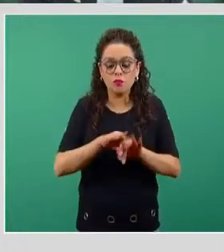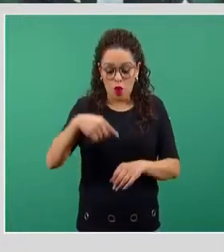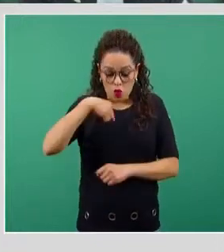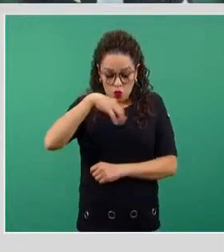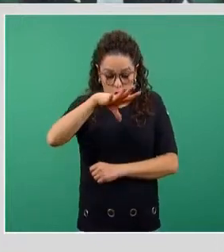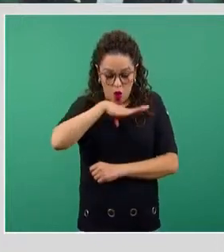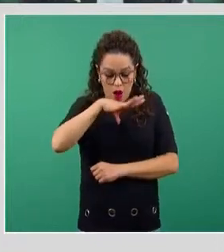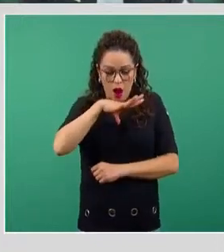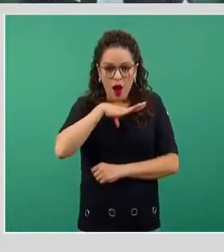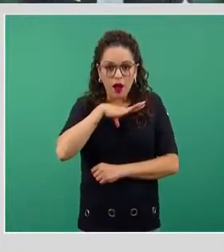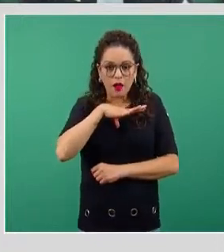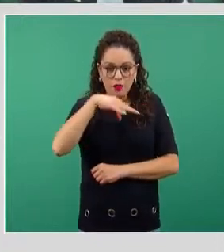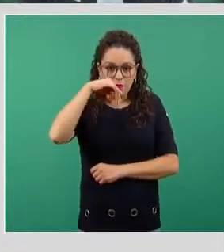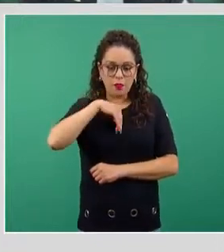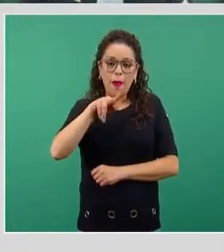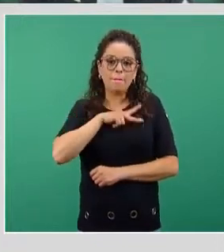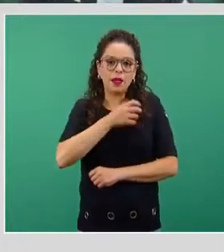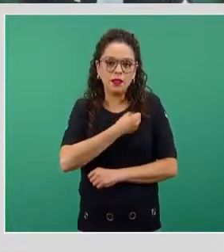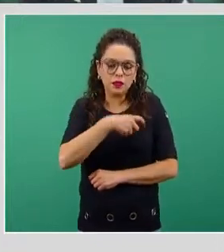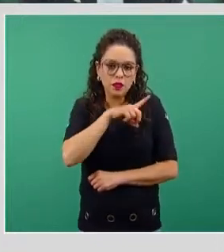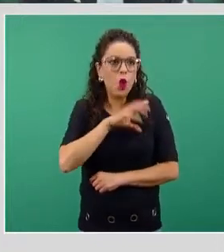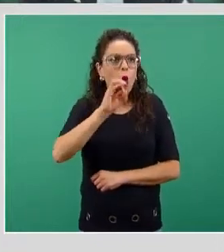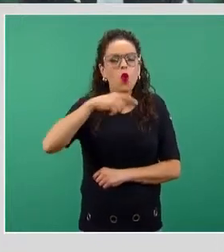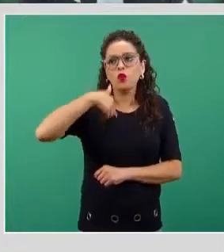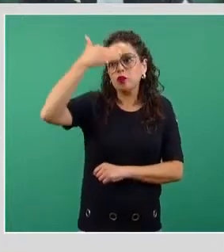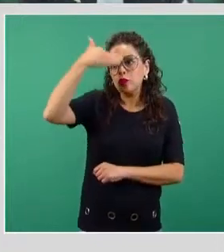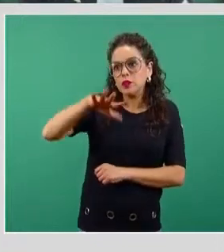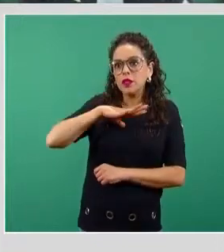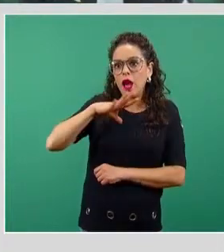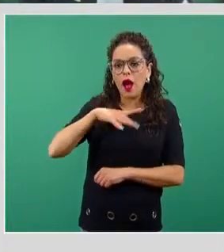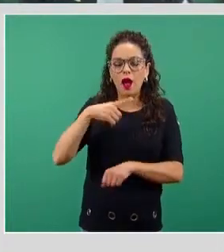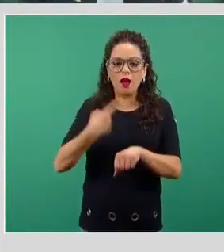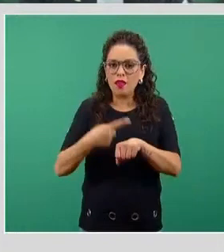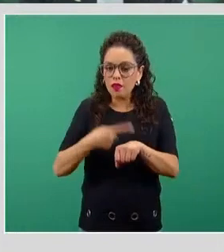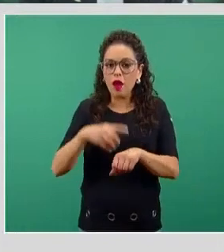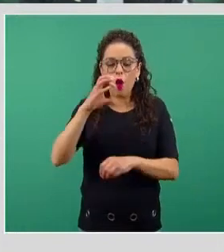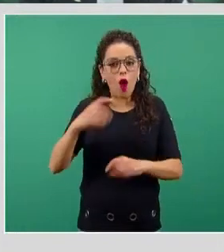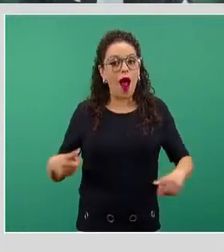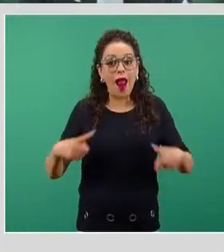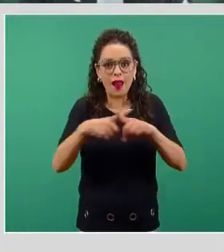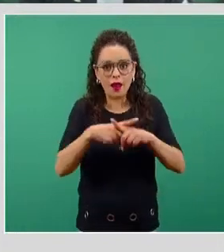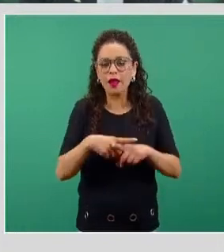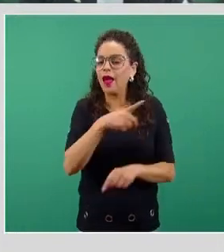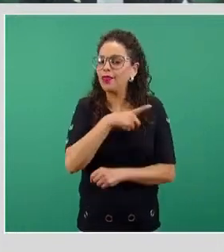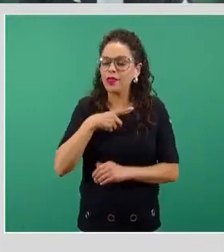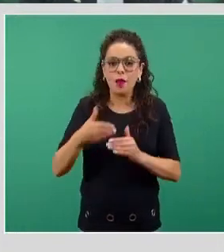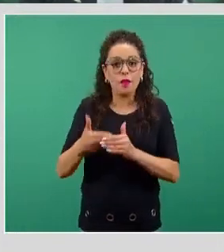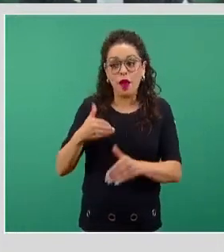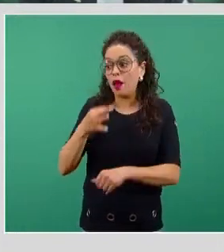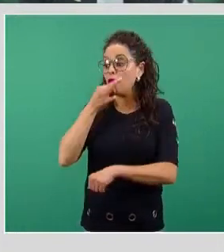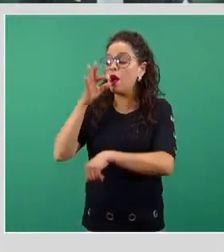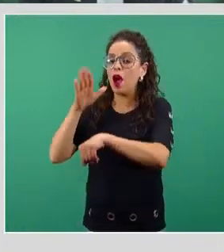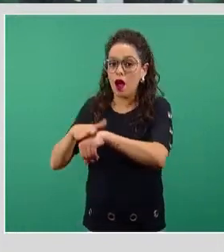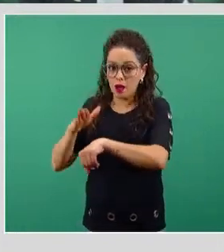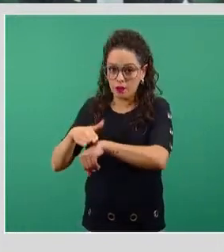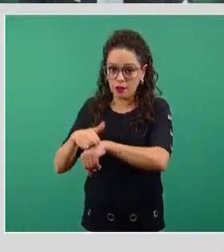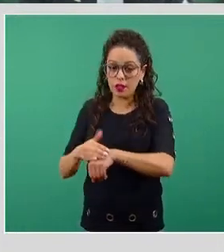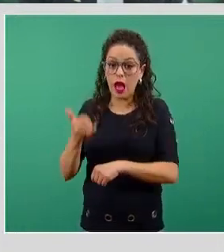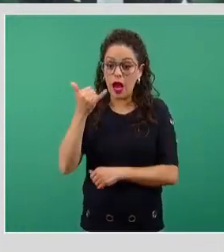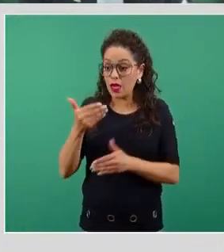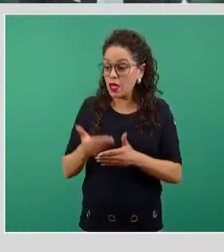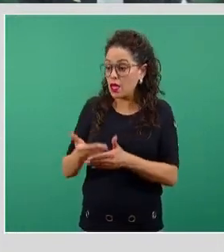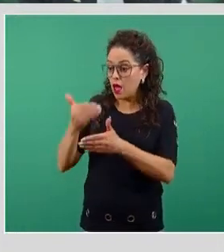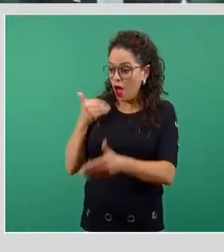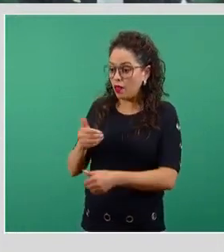de algún antecedente importante de alergia o de alguna enfermedad. Eso se realiza, además de que sí pasan por un triage y